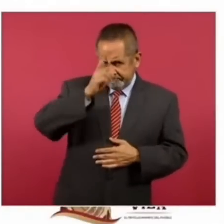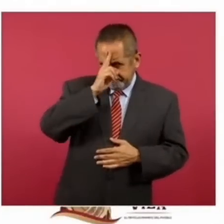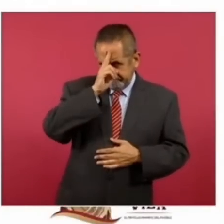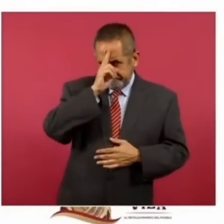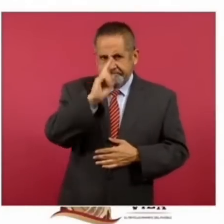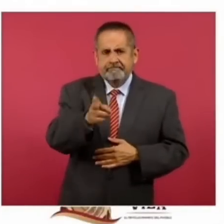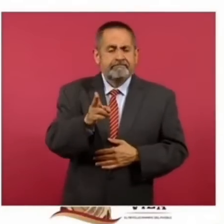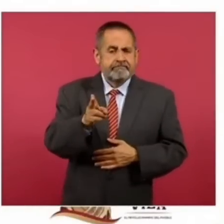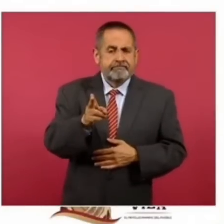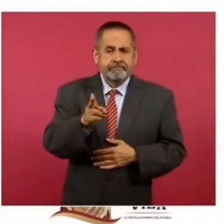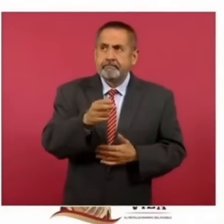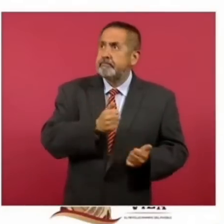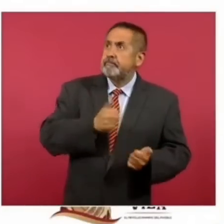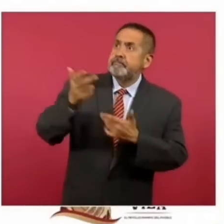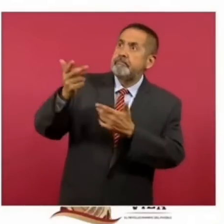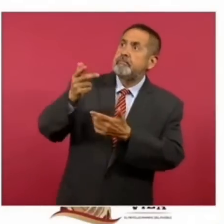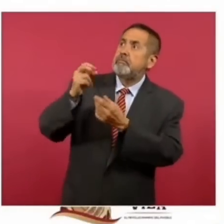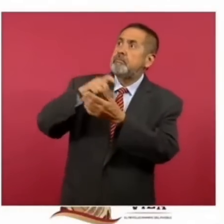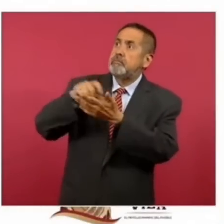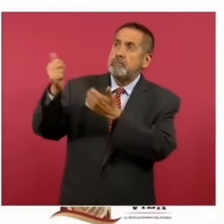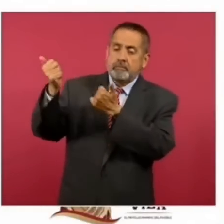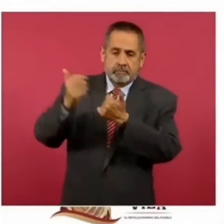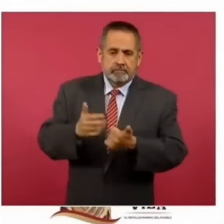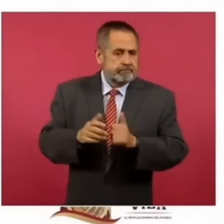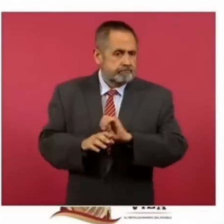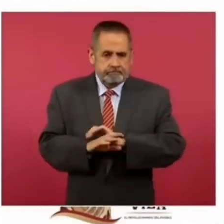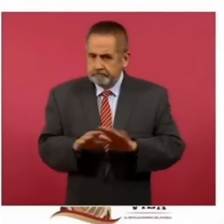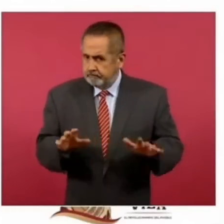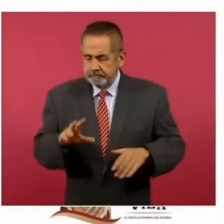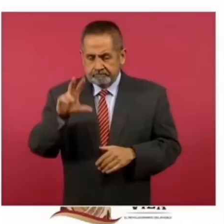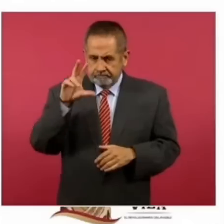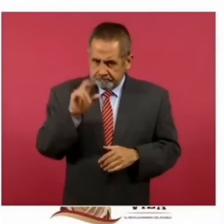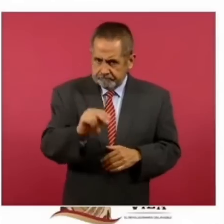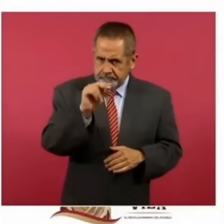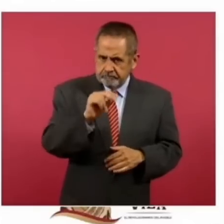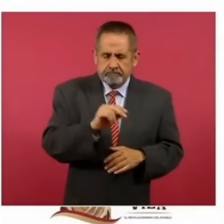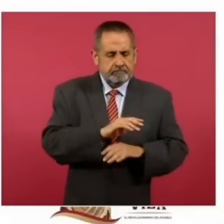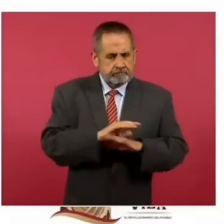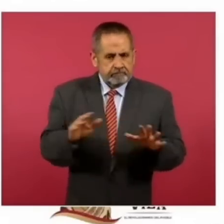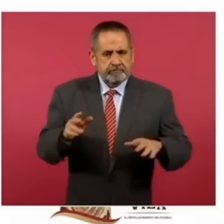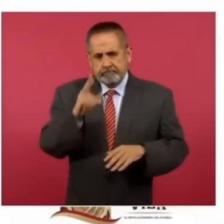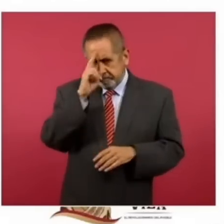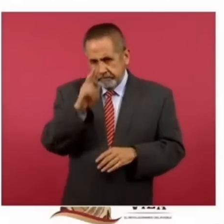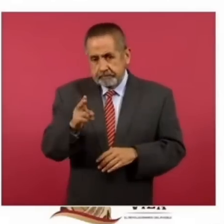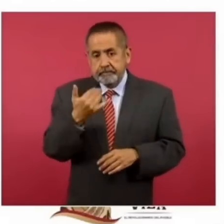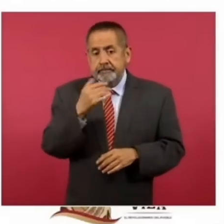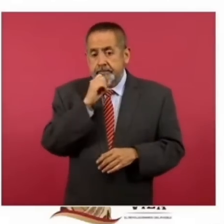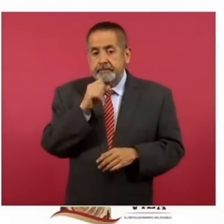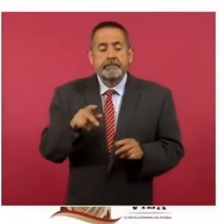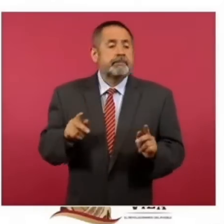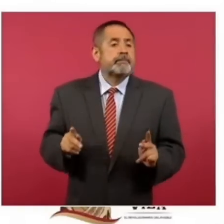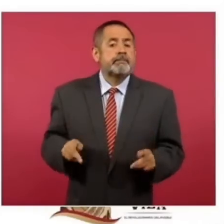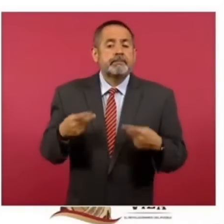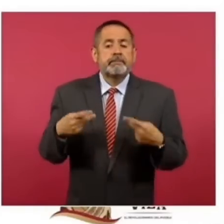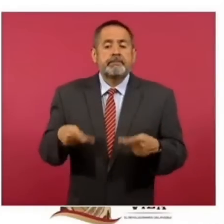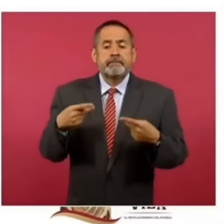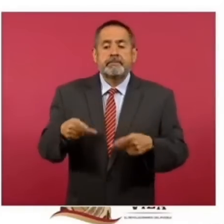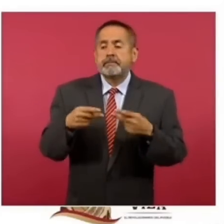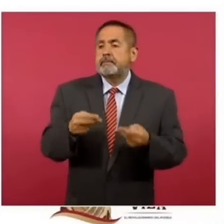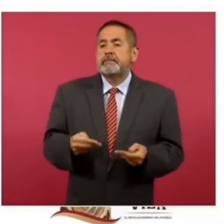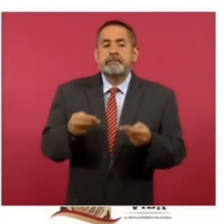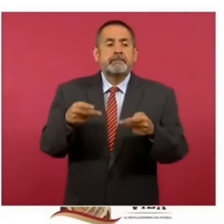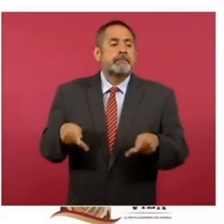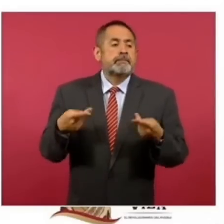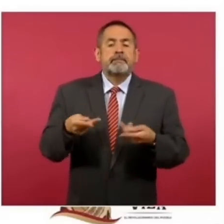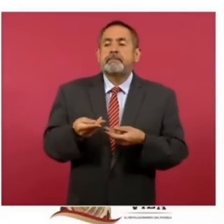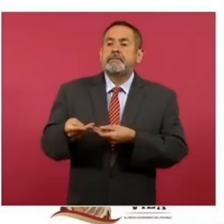solo importación-exportación, que sigue vigente, sino además prohibir la circulación con fines